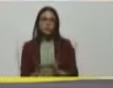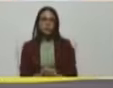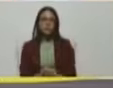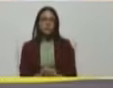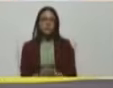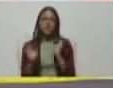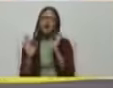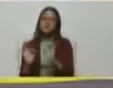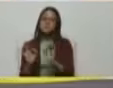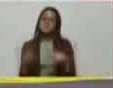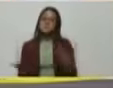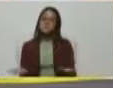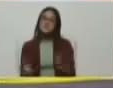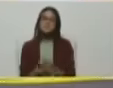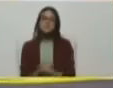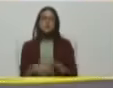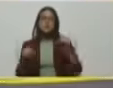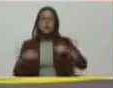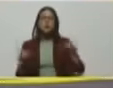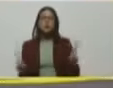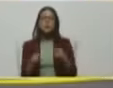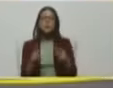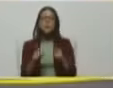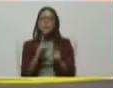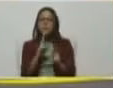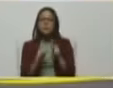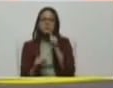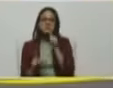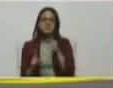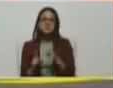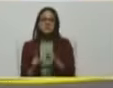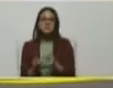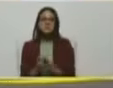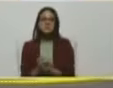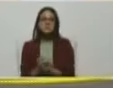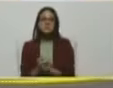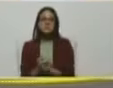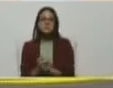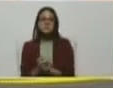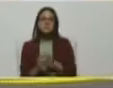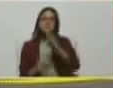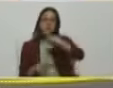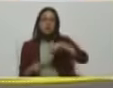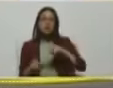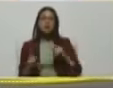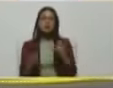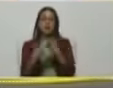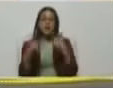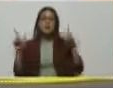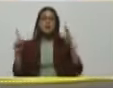Así que hoy cumple años nuestro libertador Simón Bolívar.